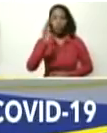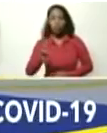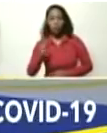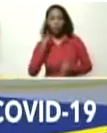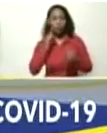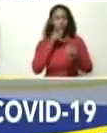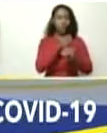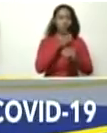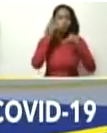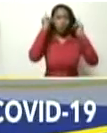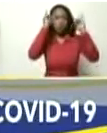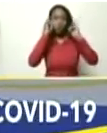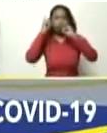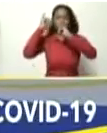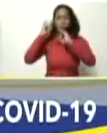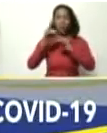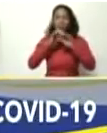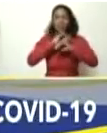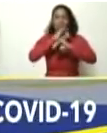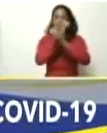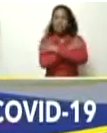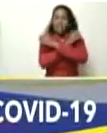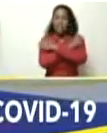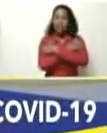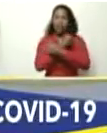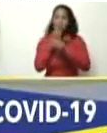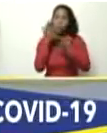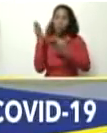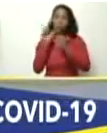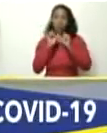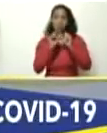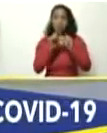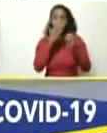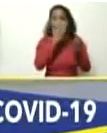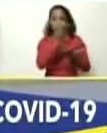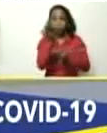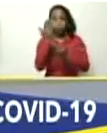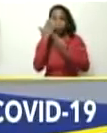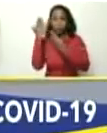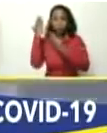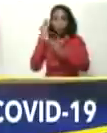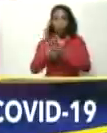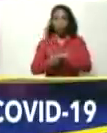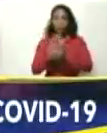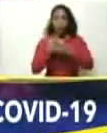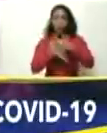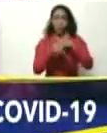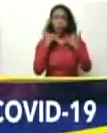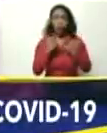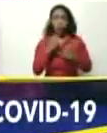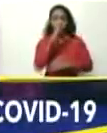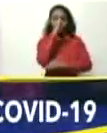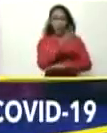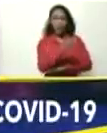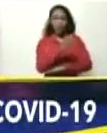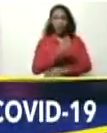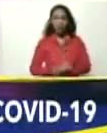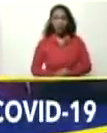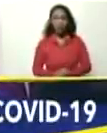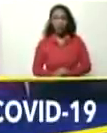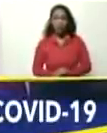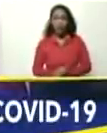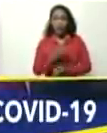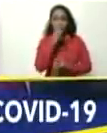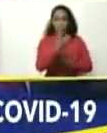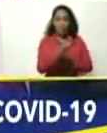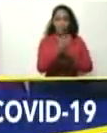por rumba. Felicidades. Bueno, seguimos. Fíjense ustedes, nos vamos ahorita directamente a la visita